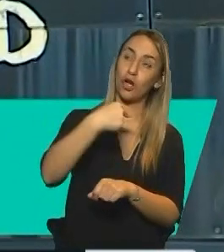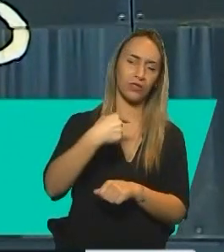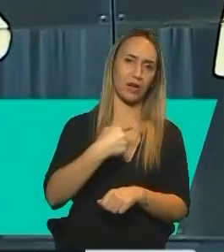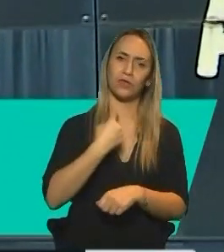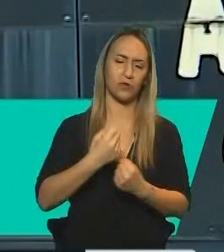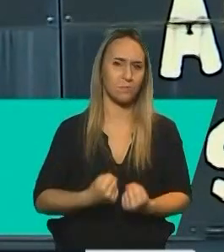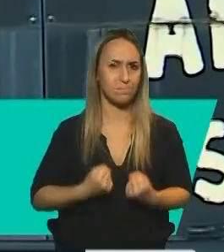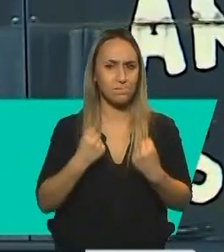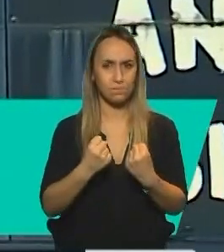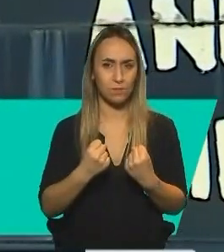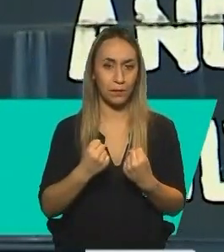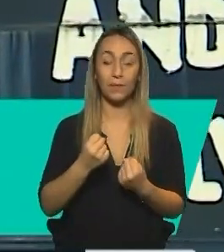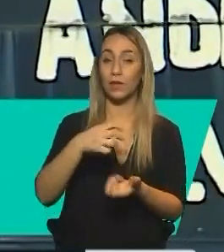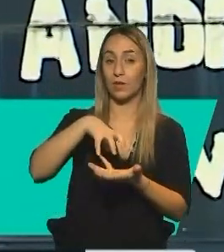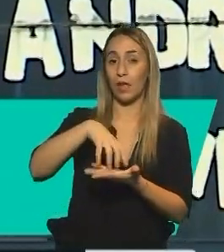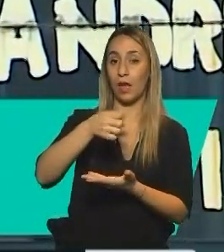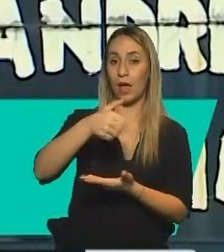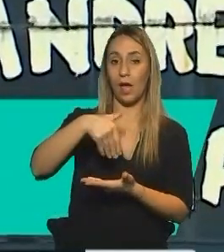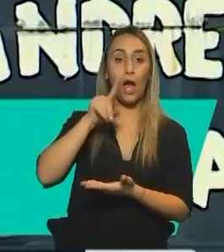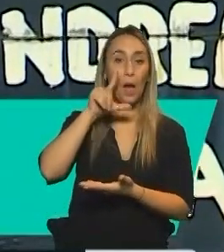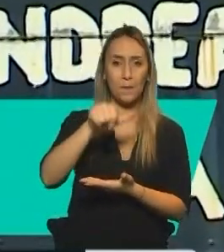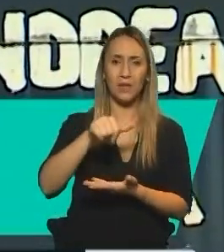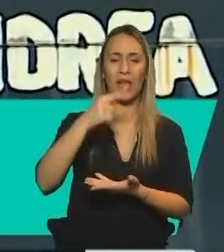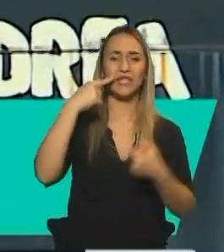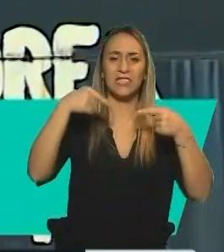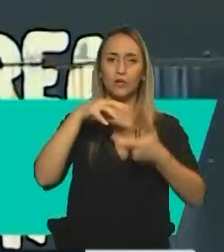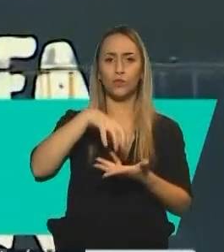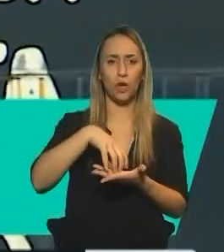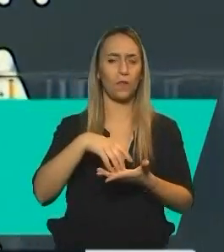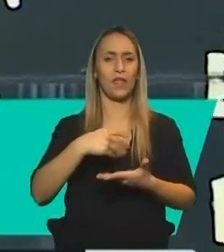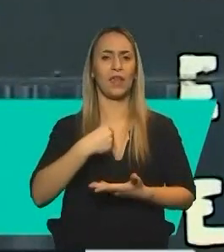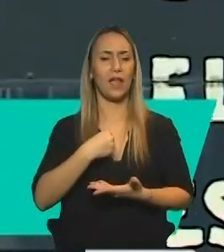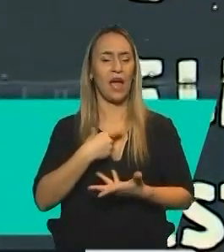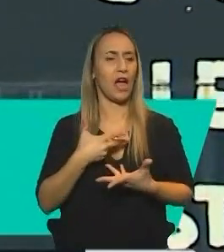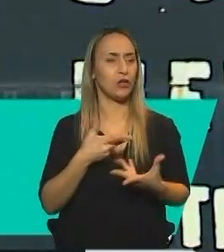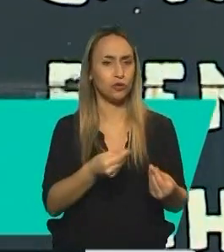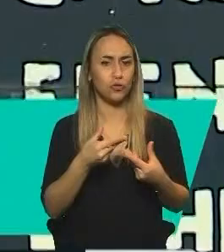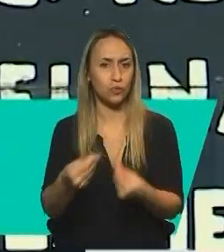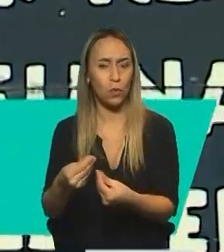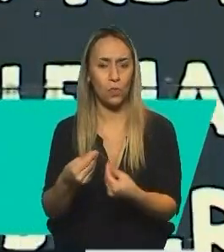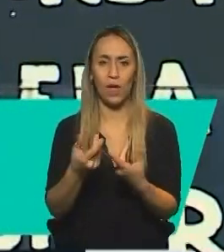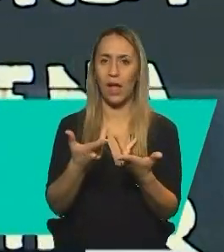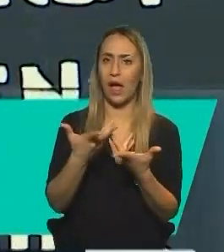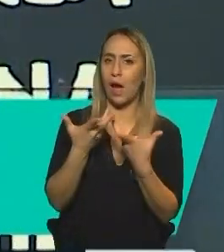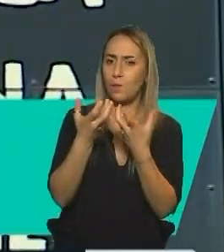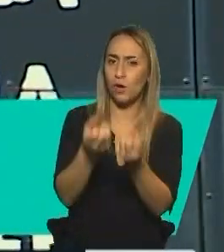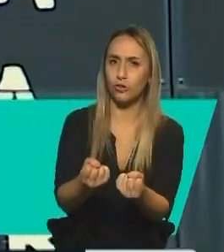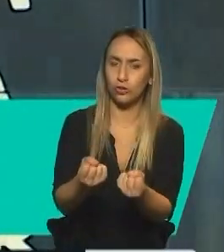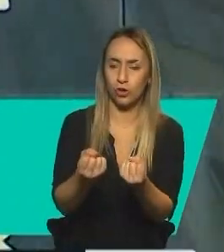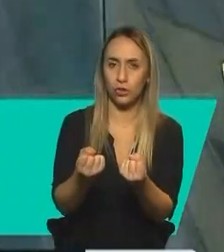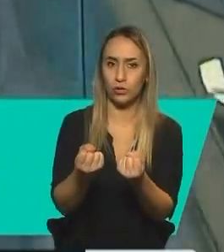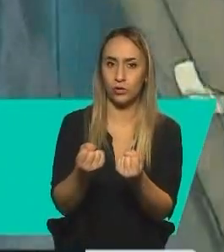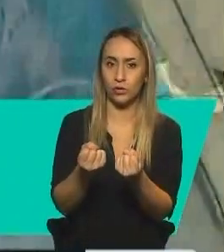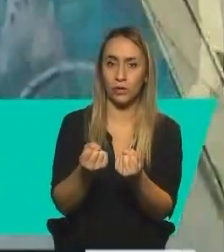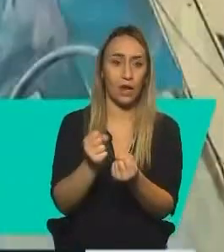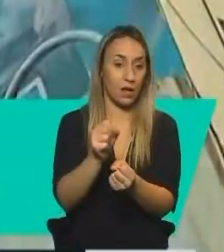es una institución solidaria que brinda cobijo, apoyo a